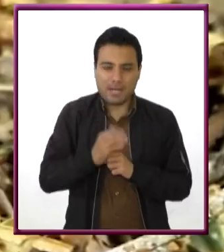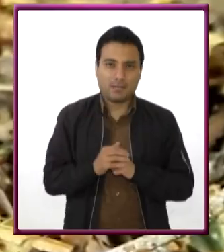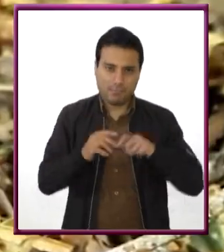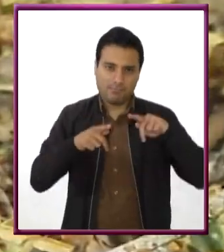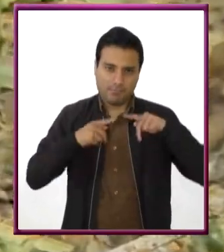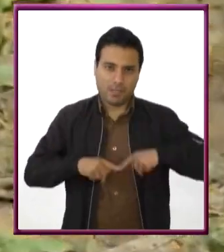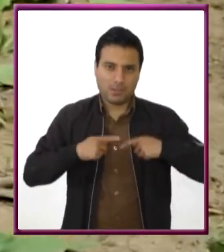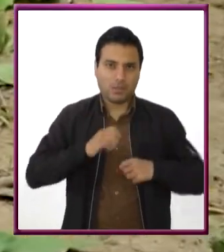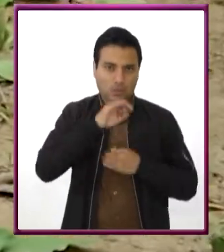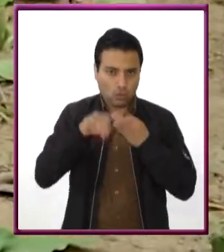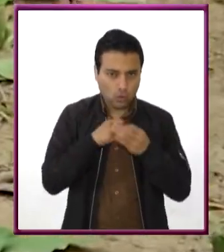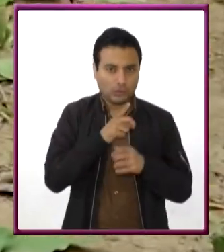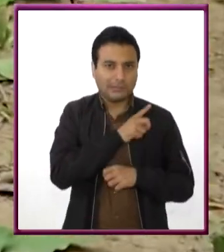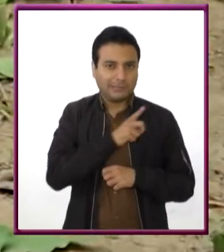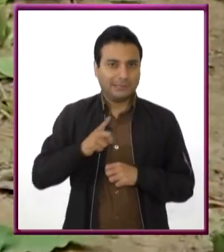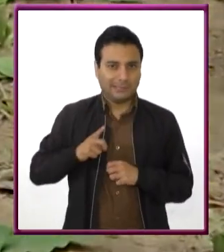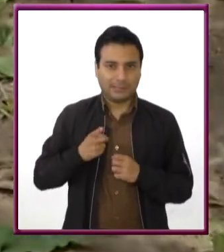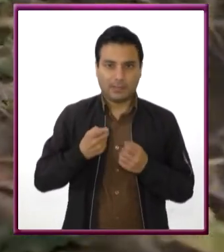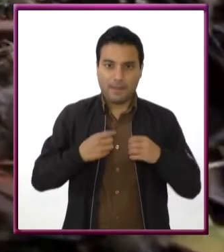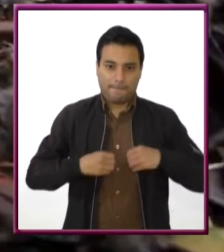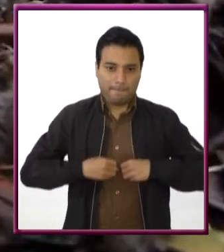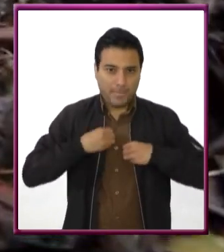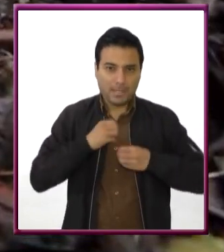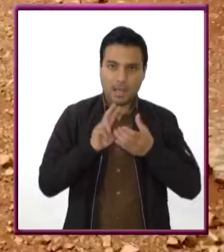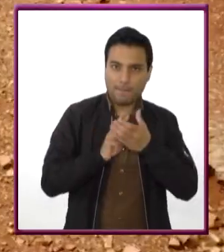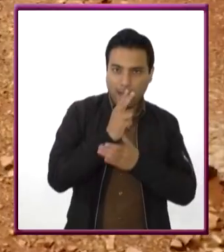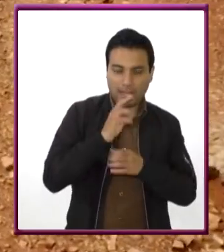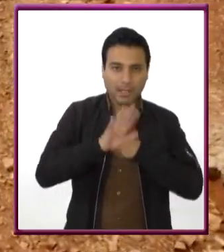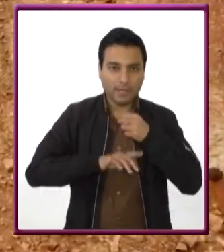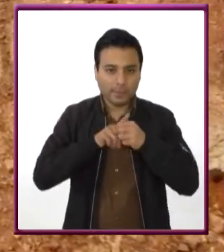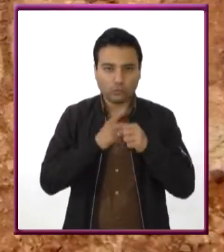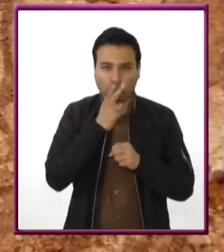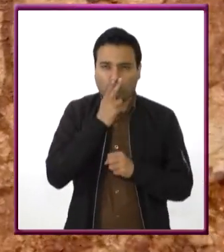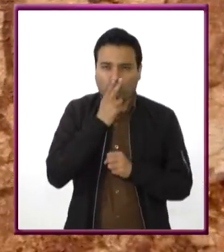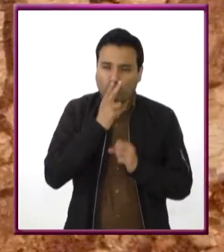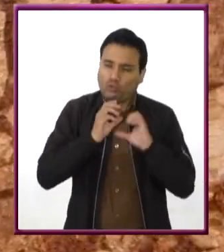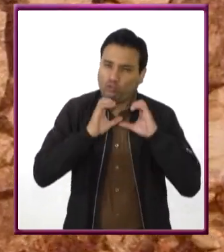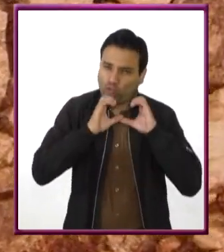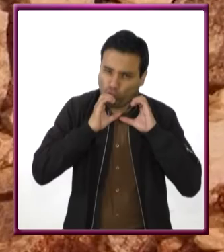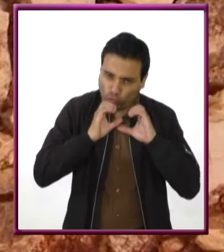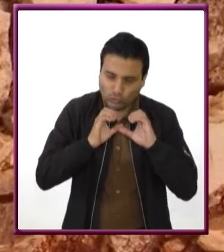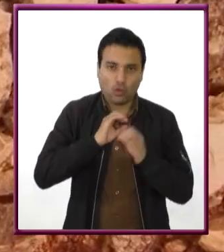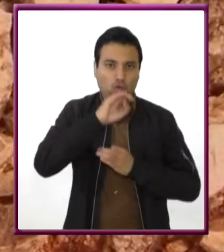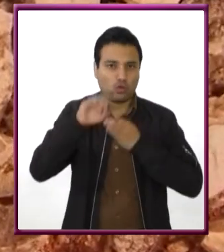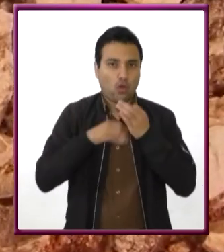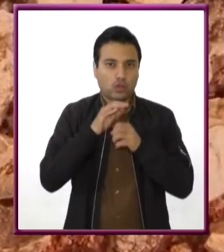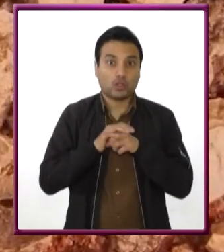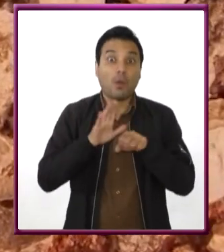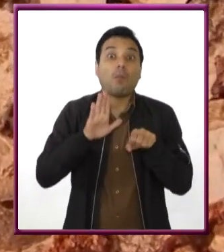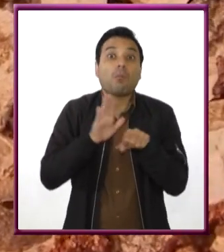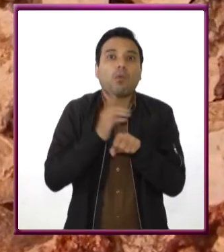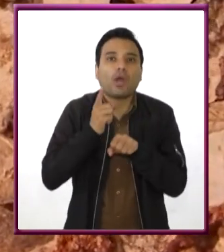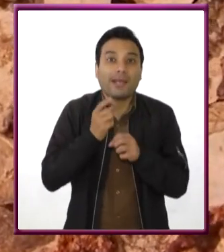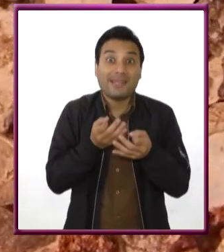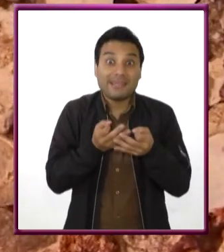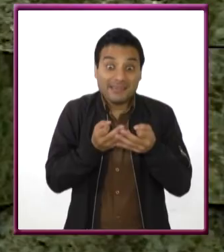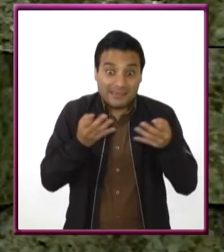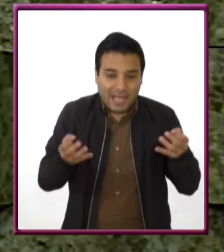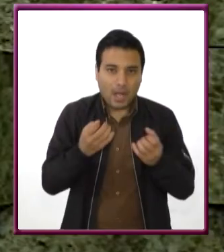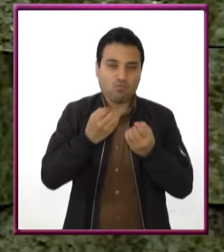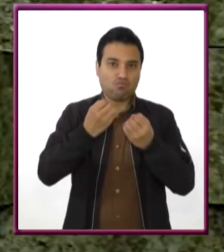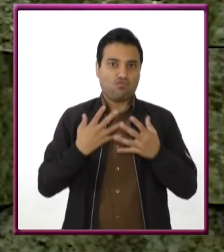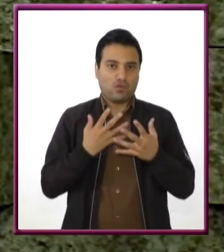todos contribuir a la defensa de nuestra biodiversidad y los servicios ambientales que nos presta, porque son indispensables para la vida